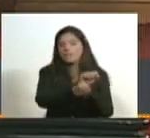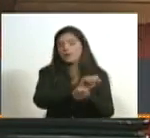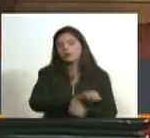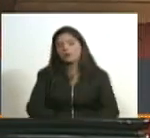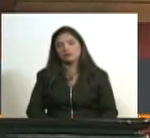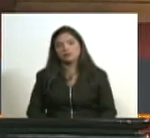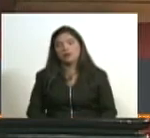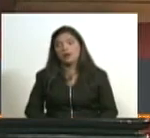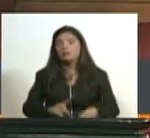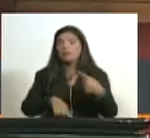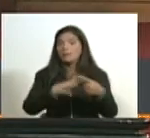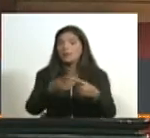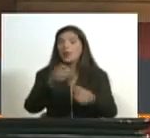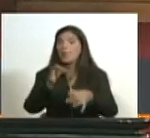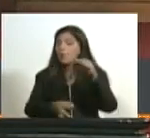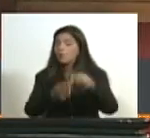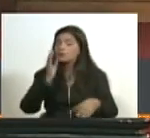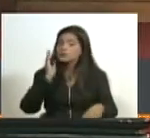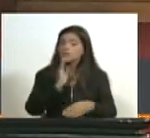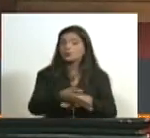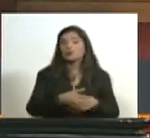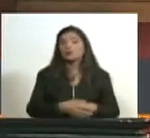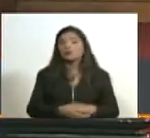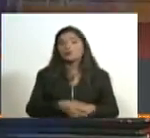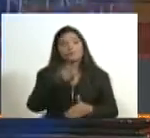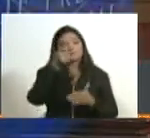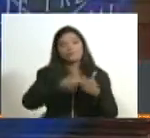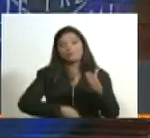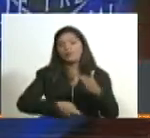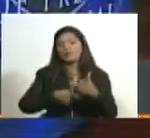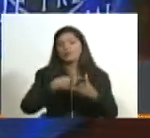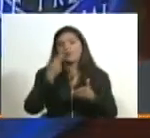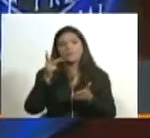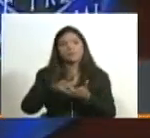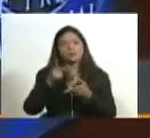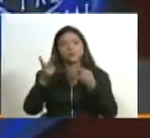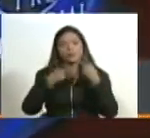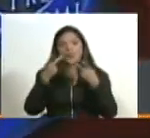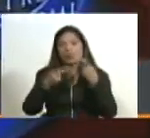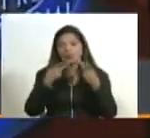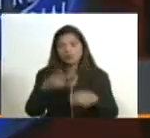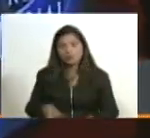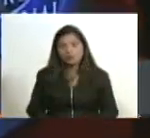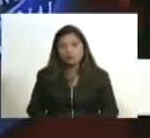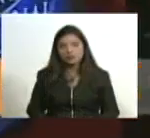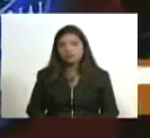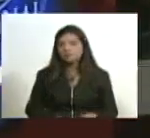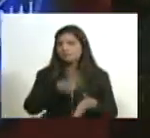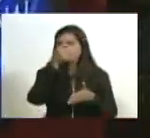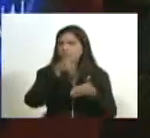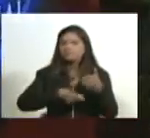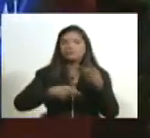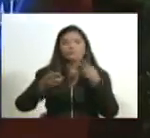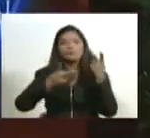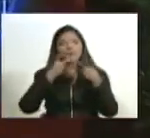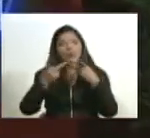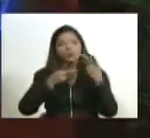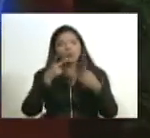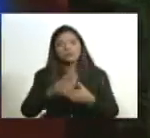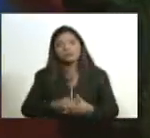tuvo que afrontar en el juicio y quedó inhabilitada políticamente. Incluye la inhabilitación política